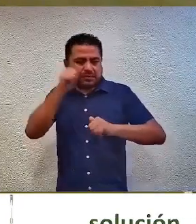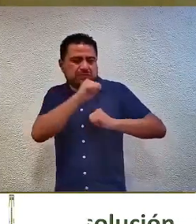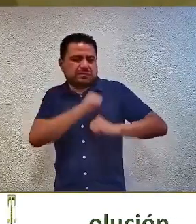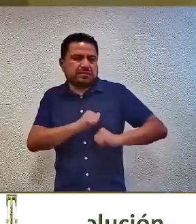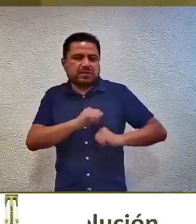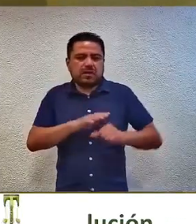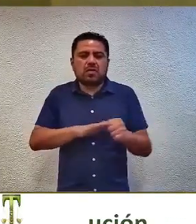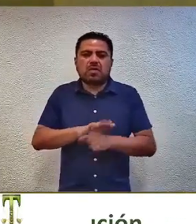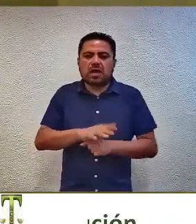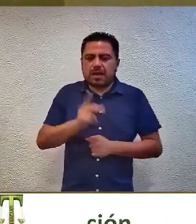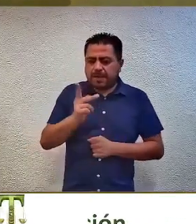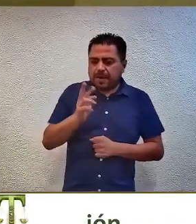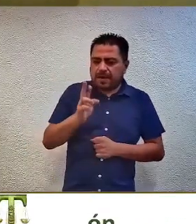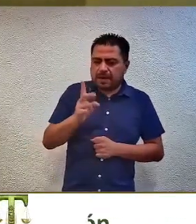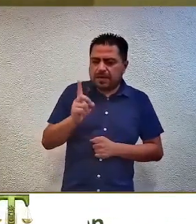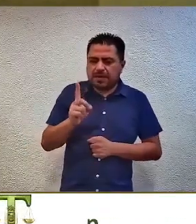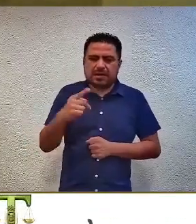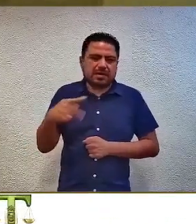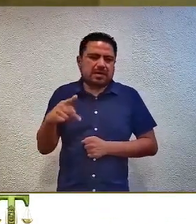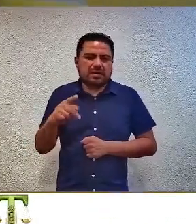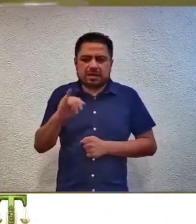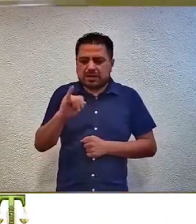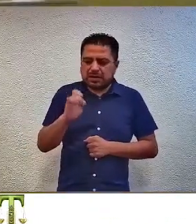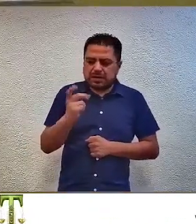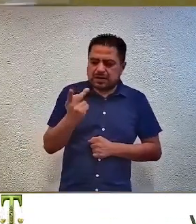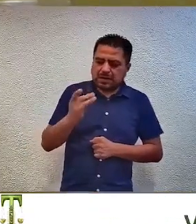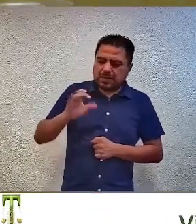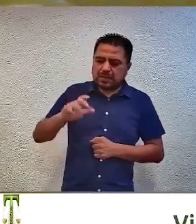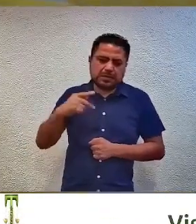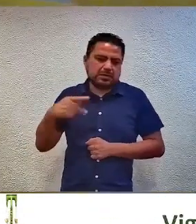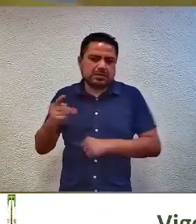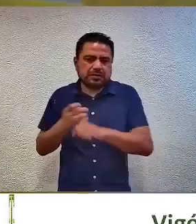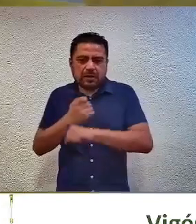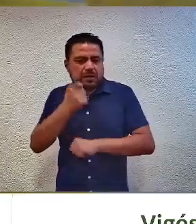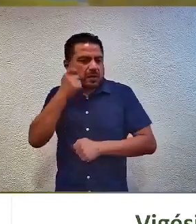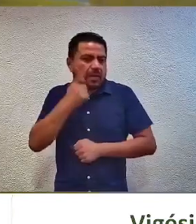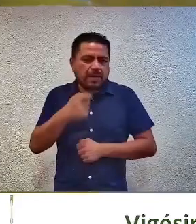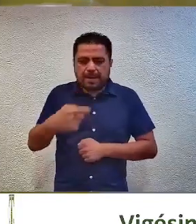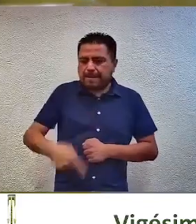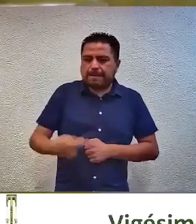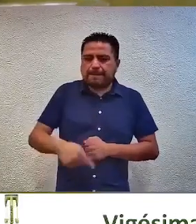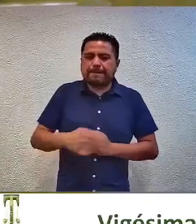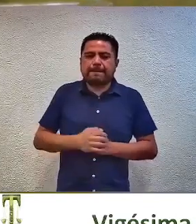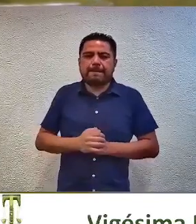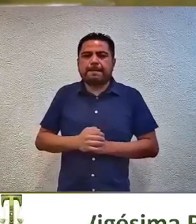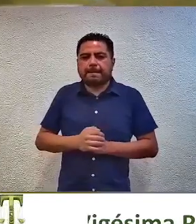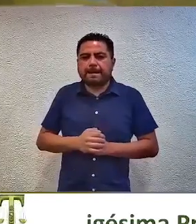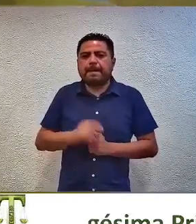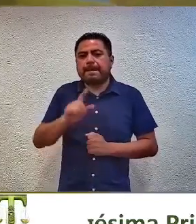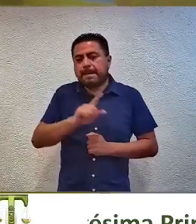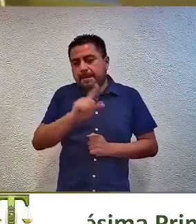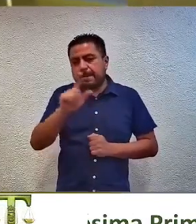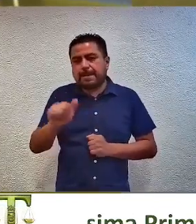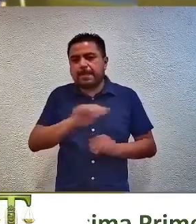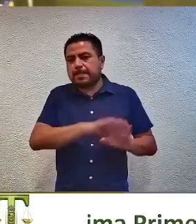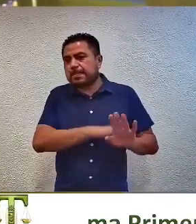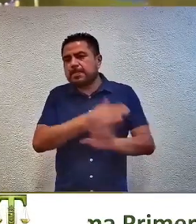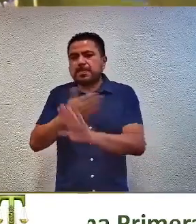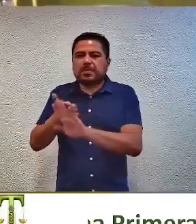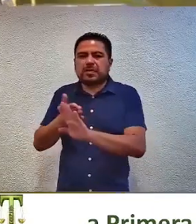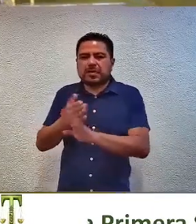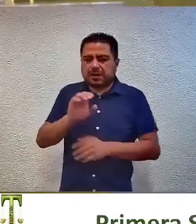del Partido de la Revolución Democrática ante el Instituto Electoral y de Participación Ciudadana del Estado de Guerrero, respectivamente, en contra de la